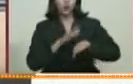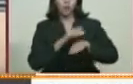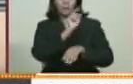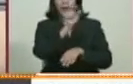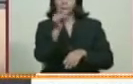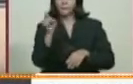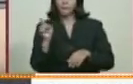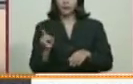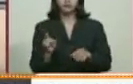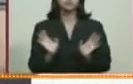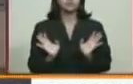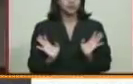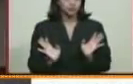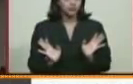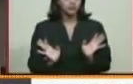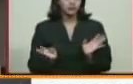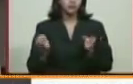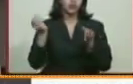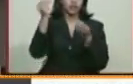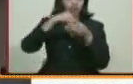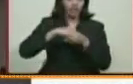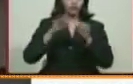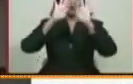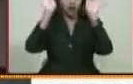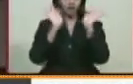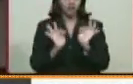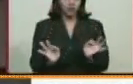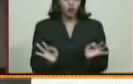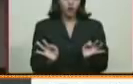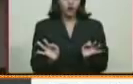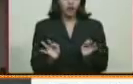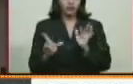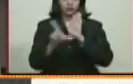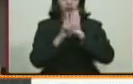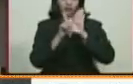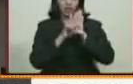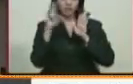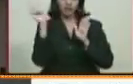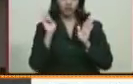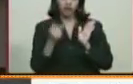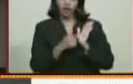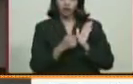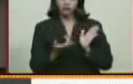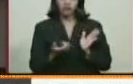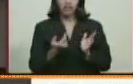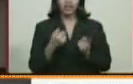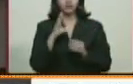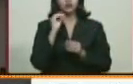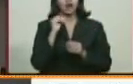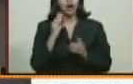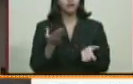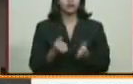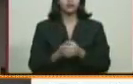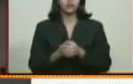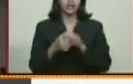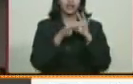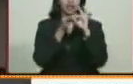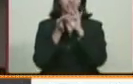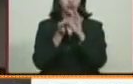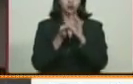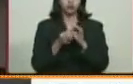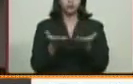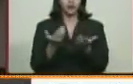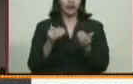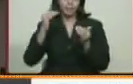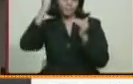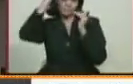que está dentro del ordenamiento jurídico venezolano. La delación, ellos buscan la delación para tratar de